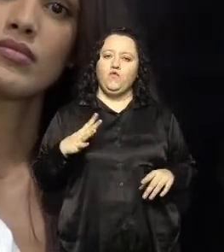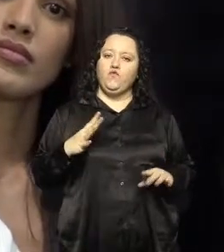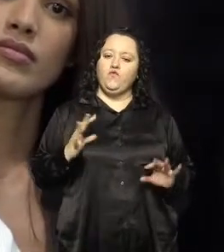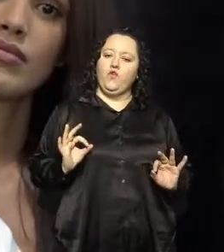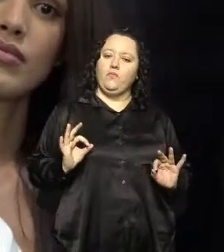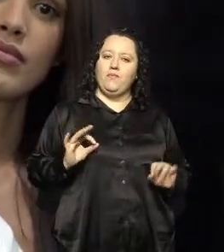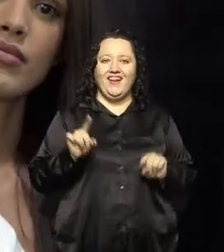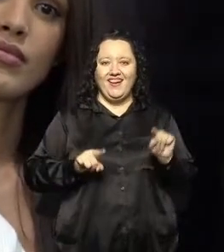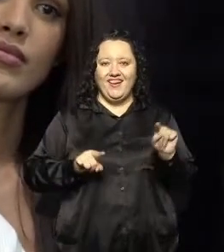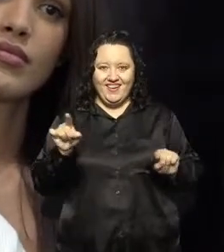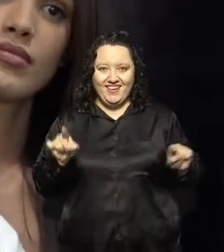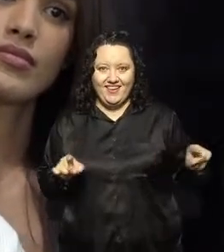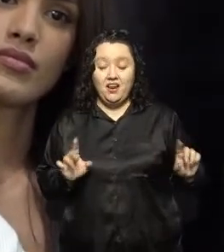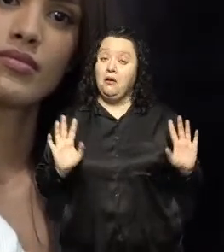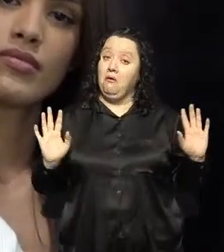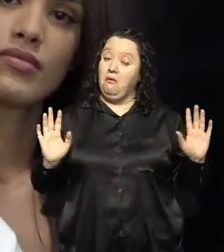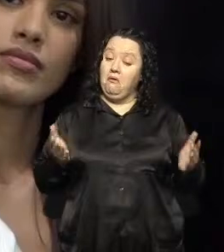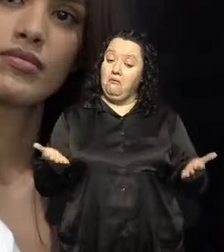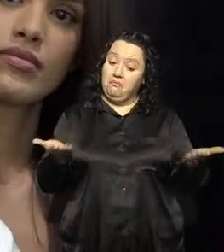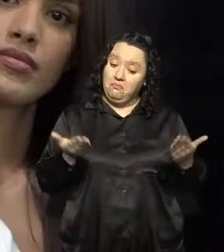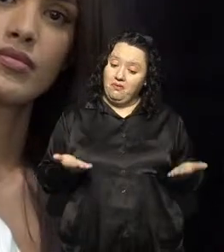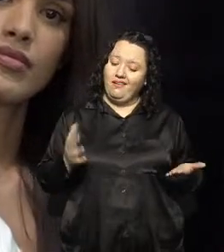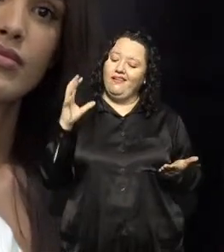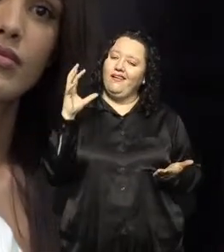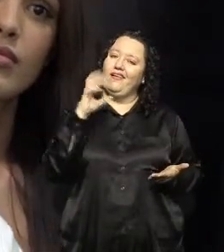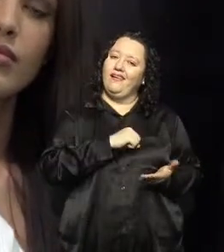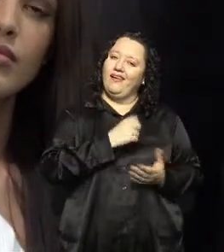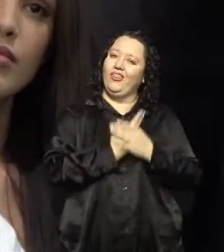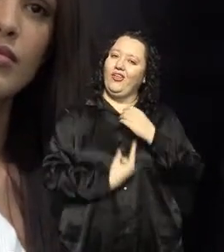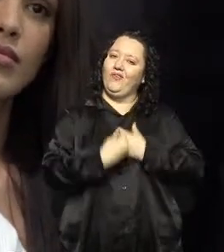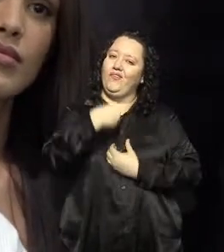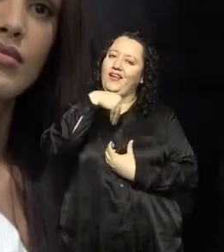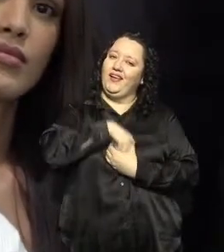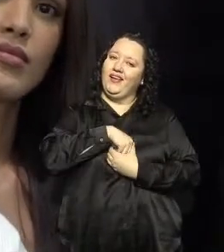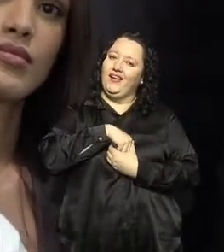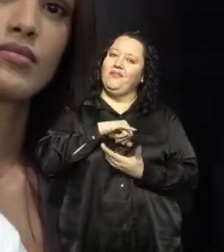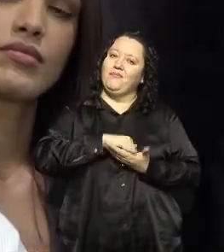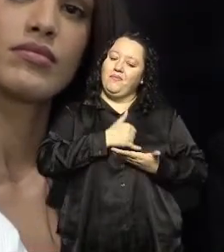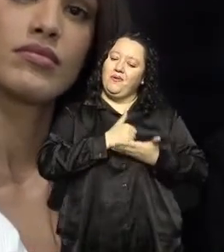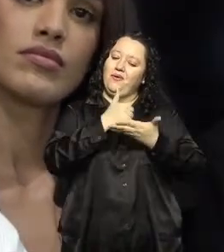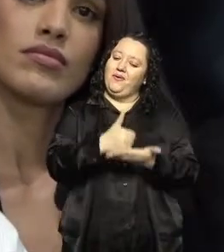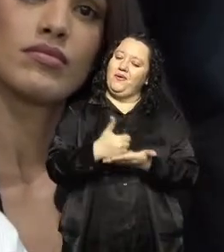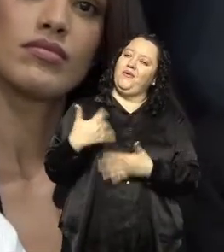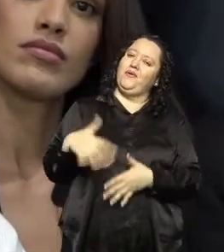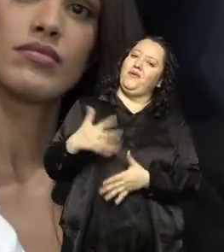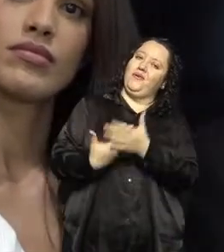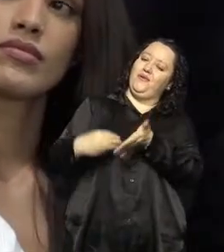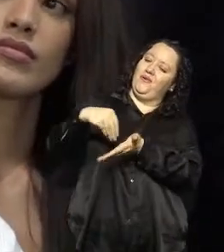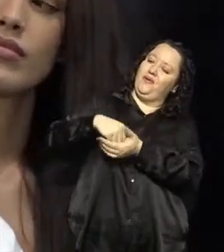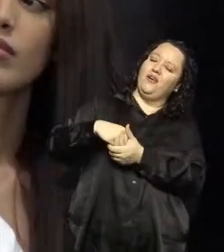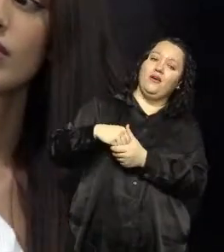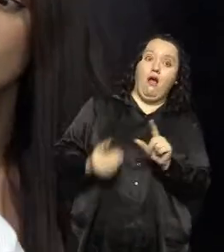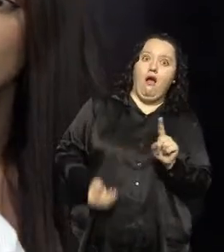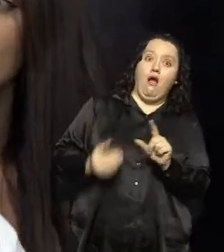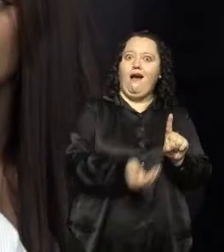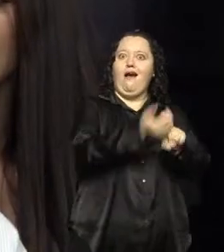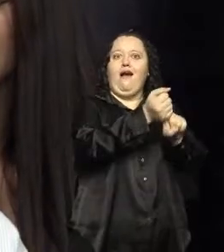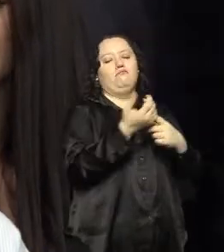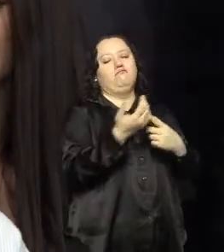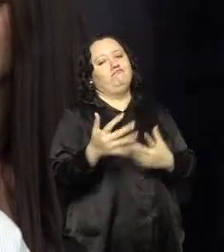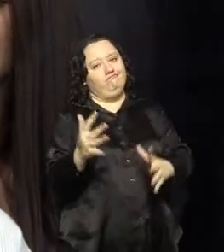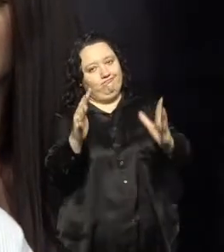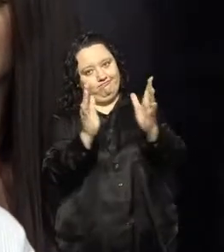incluso, es ya de por sí un símbolo de esa doble condición de este premio. Celebramos sus logros,